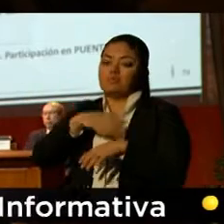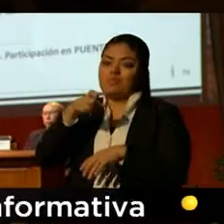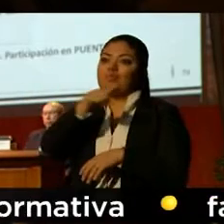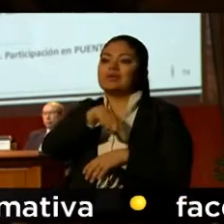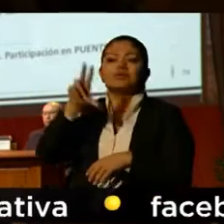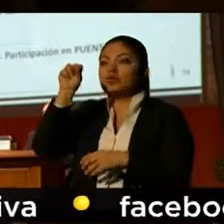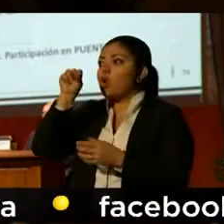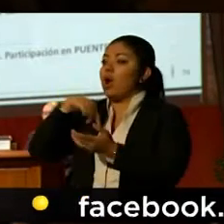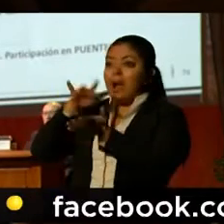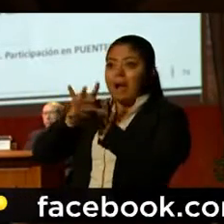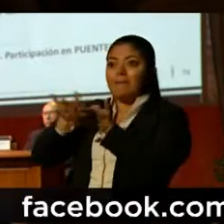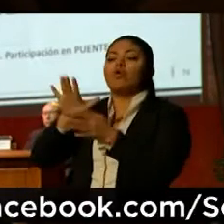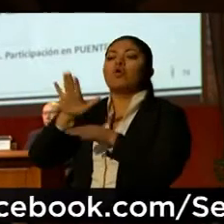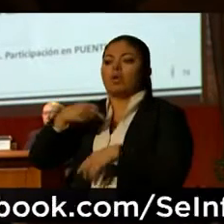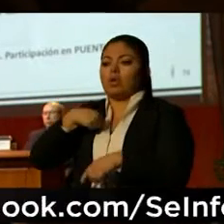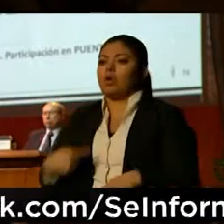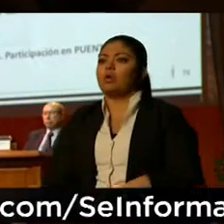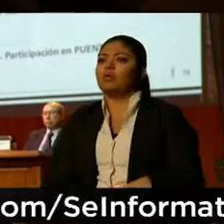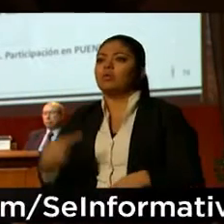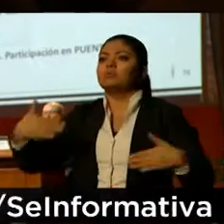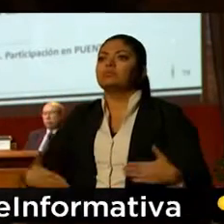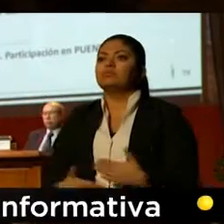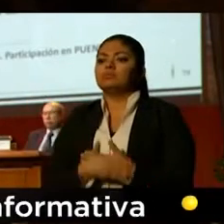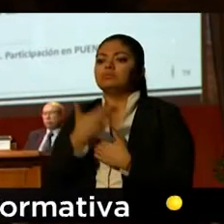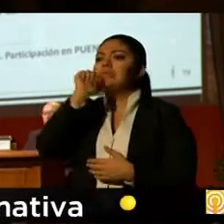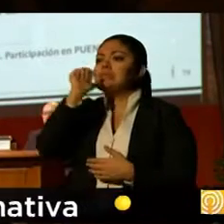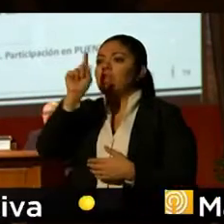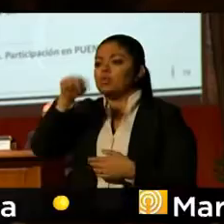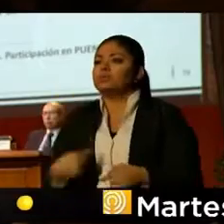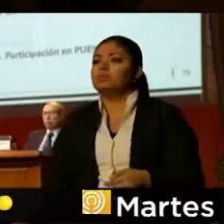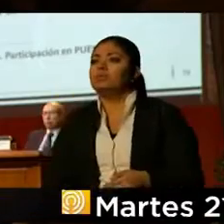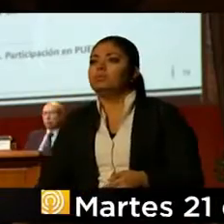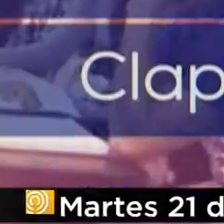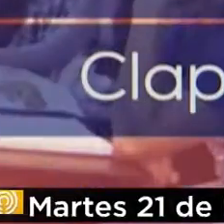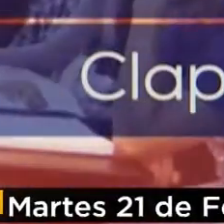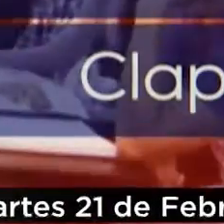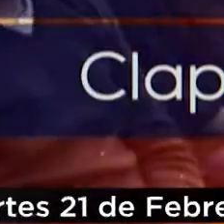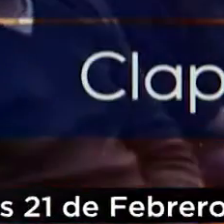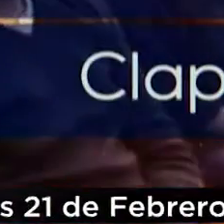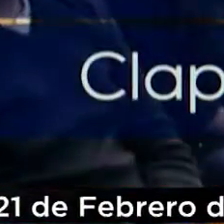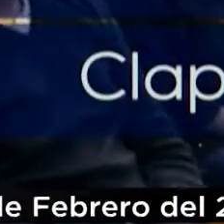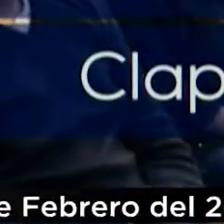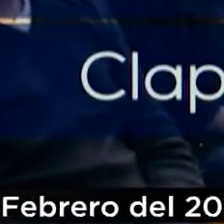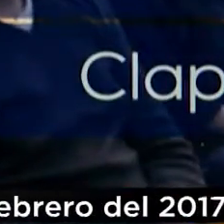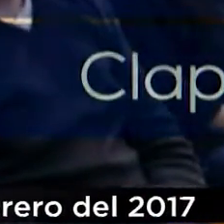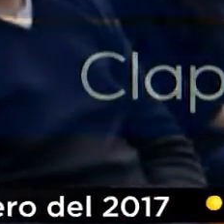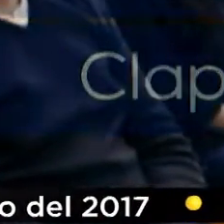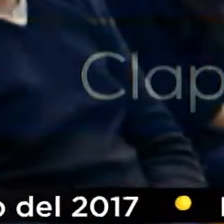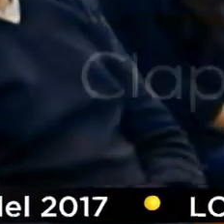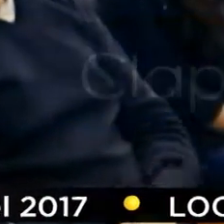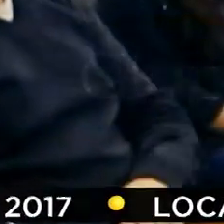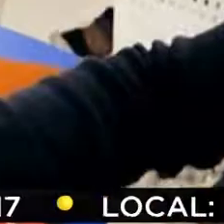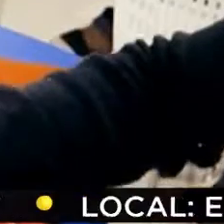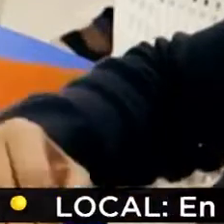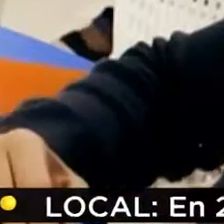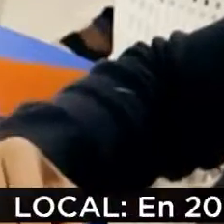hoy están en las aulas universitarias. Son 750.000 en la Unión Americana y 75% de ellos son mexicanos. El